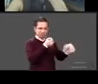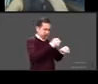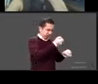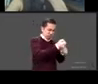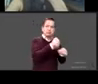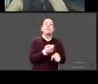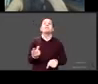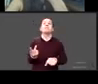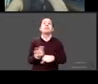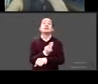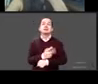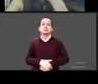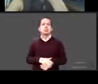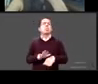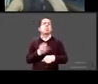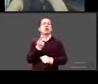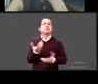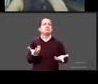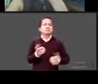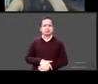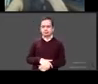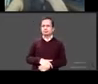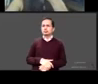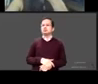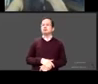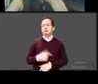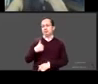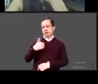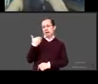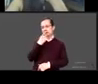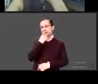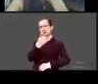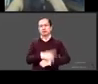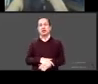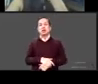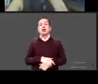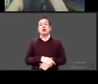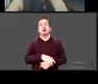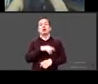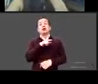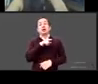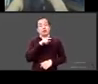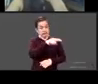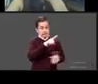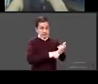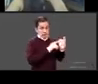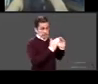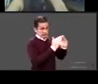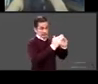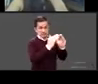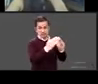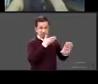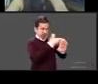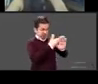decíamos, hay causas que justifican o que explican la violencia dentro del hogar. Una